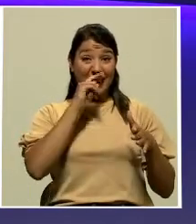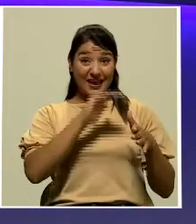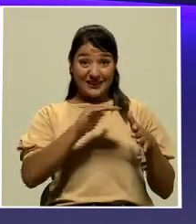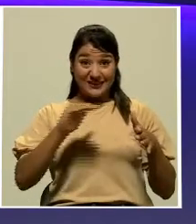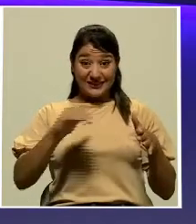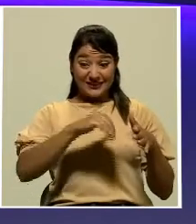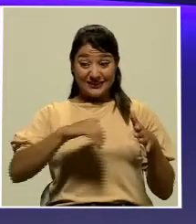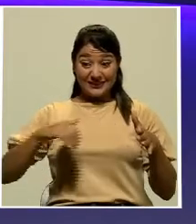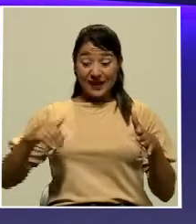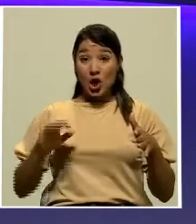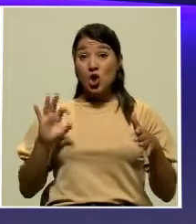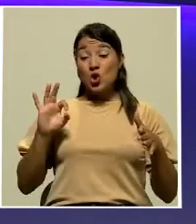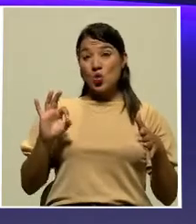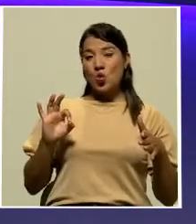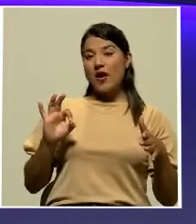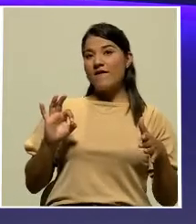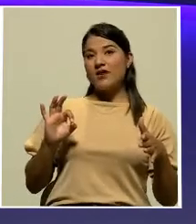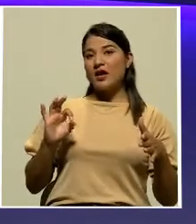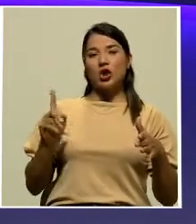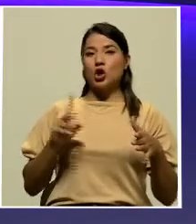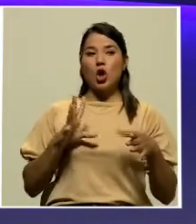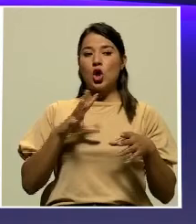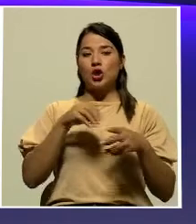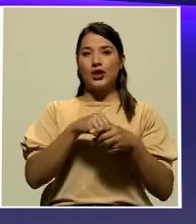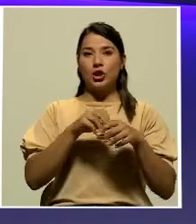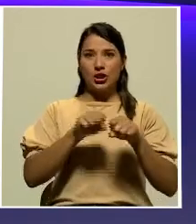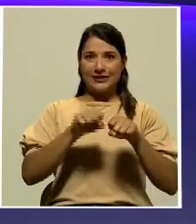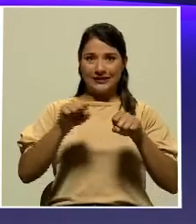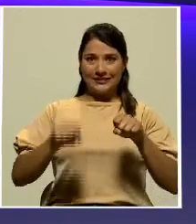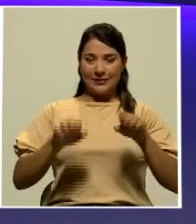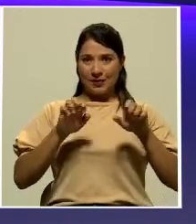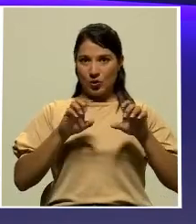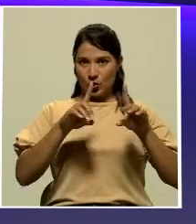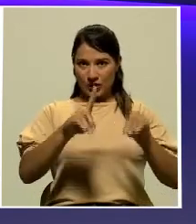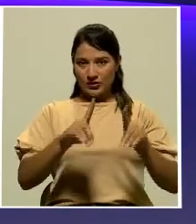el mundo estaba fuera del sistema educativo.